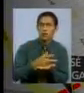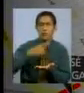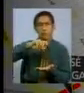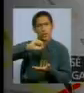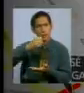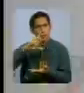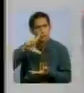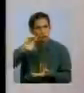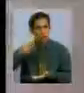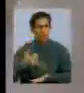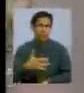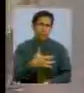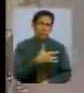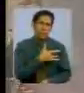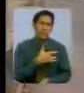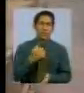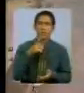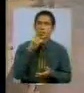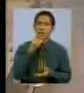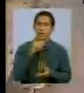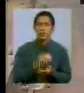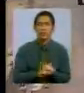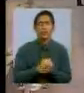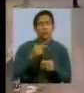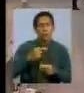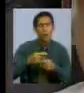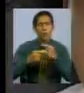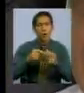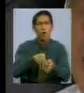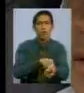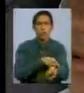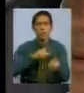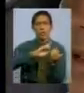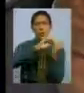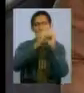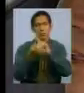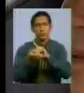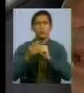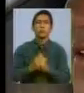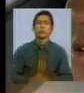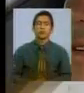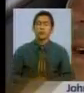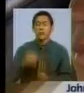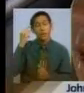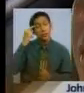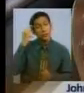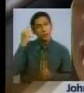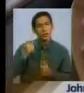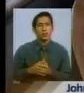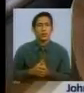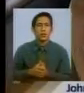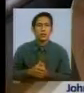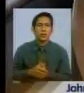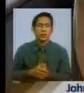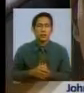medida causa molestias en los usuarios, quienes se están adaptando al cambio. Bastante dificultoso porque, mire, imagínense, no lo imaginamos, está